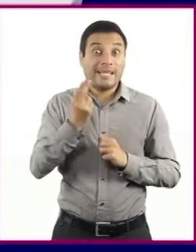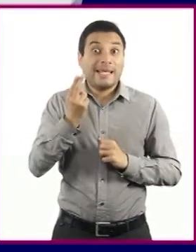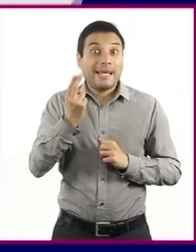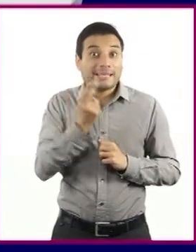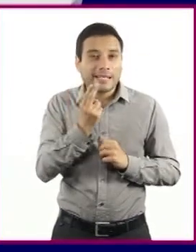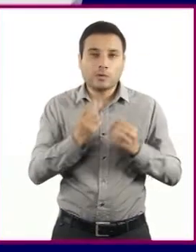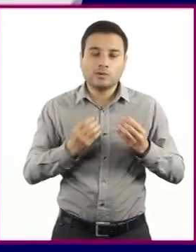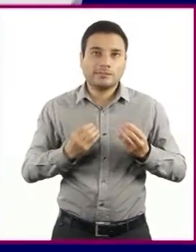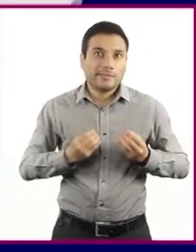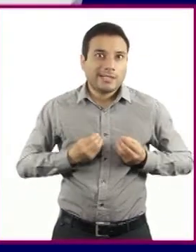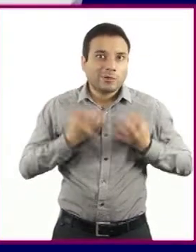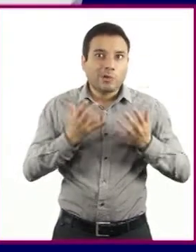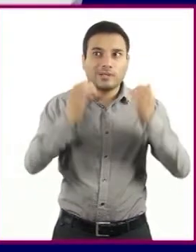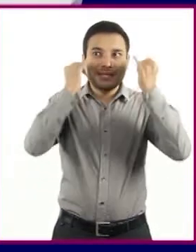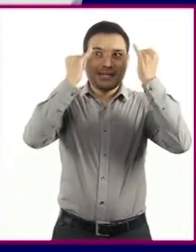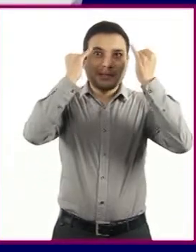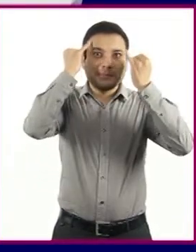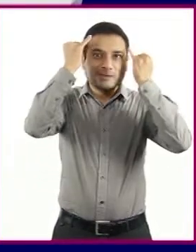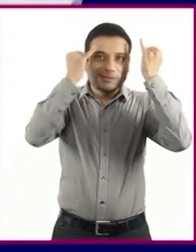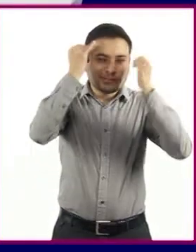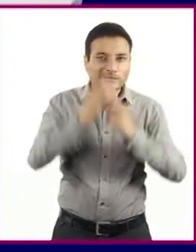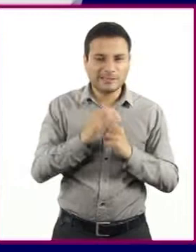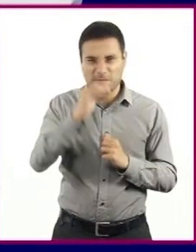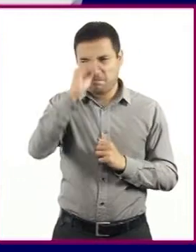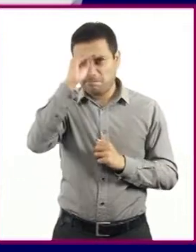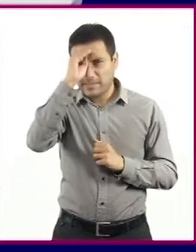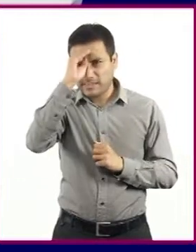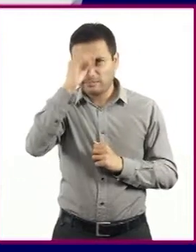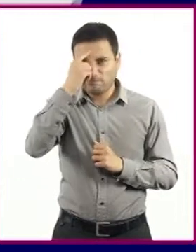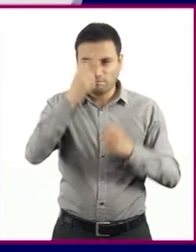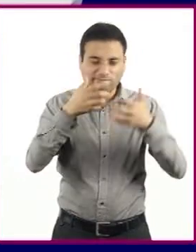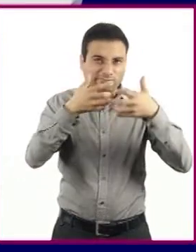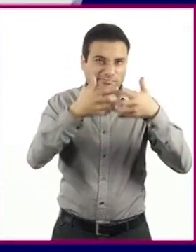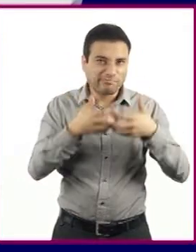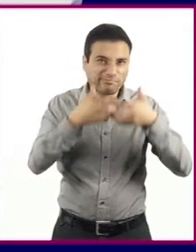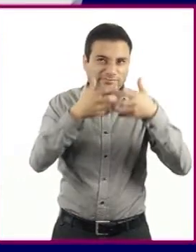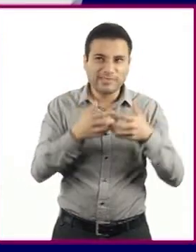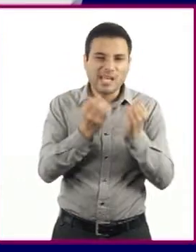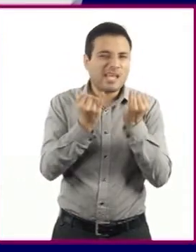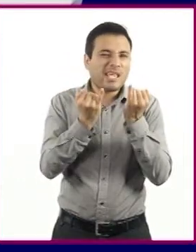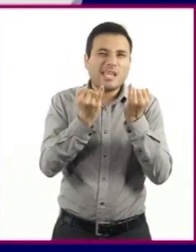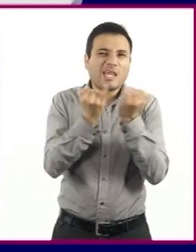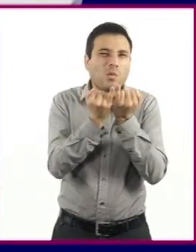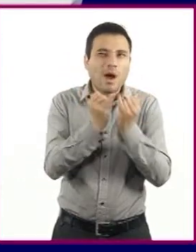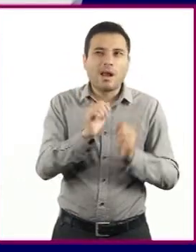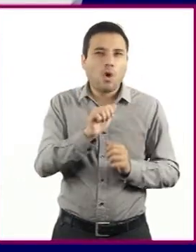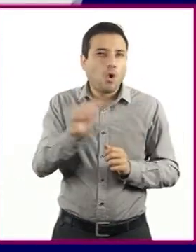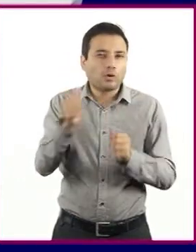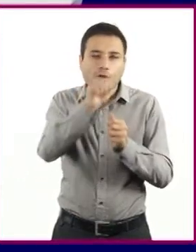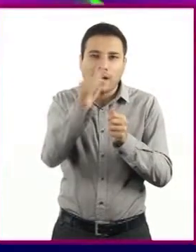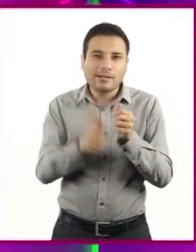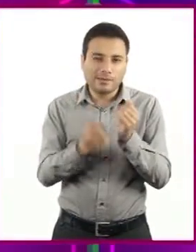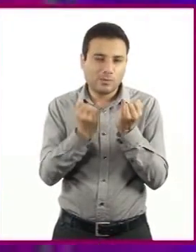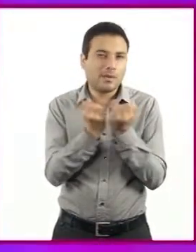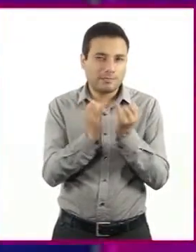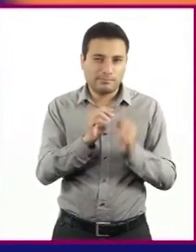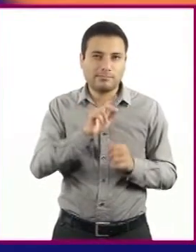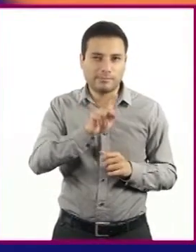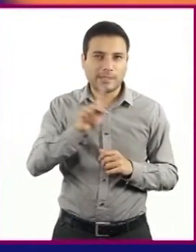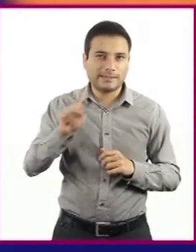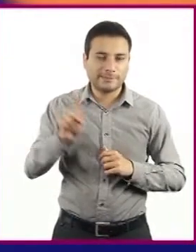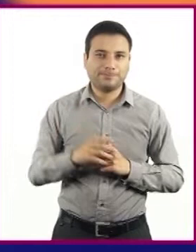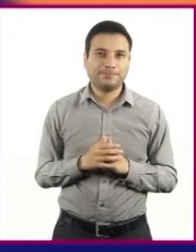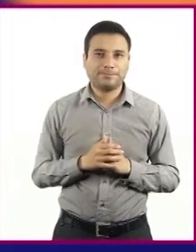imaginación y de aventura del pensamiento que las otras profesiones creativas, como son las artísticas.